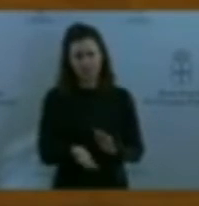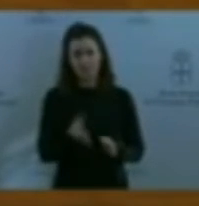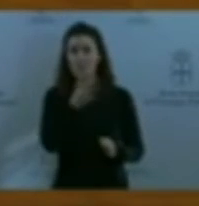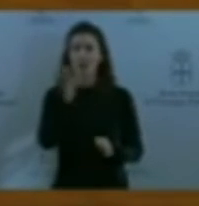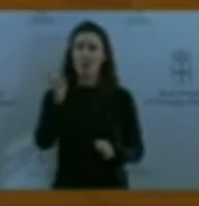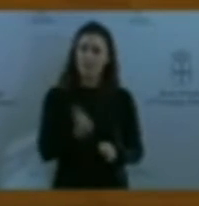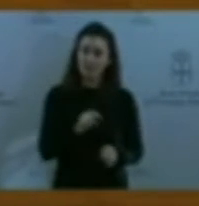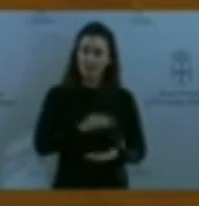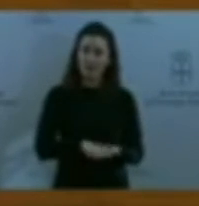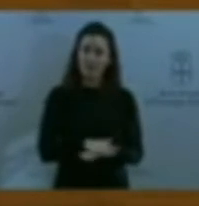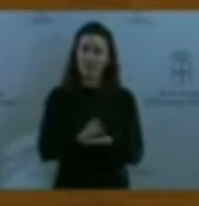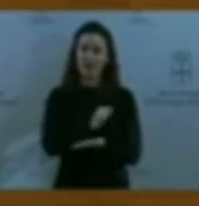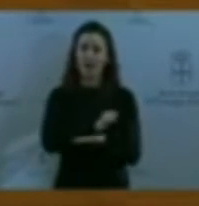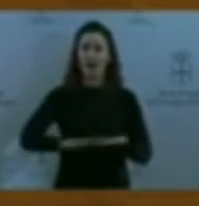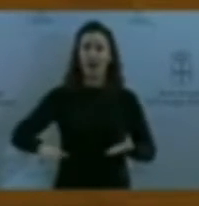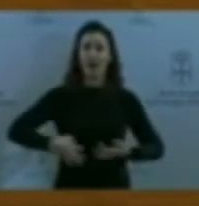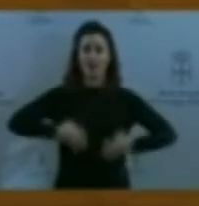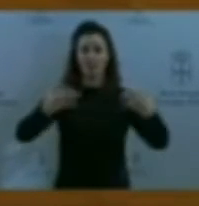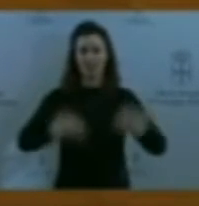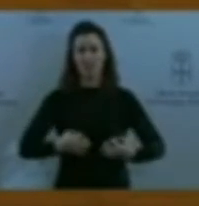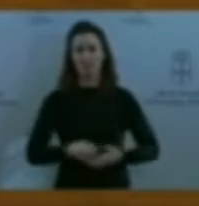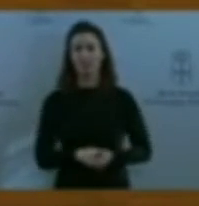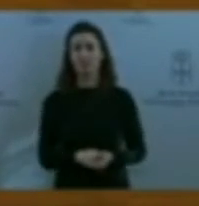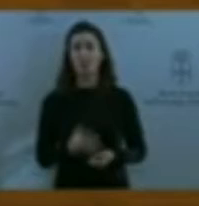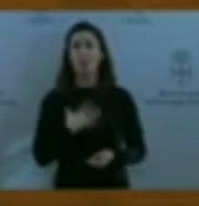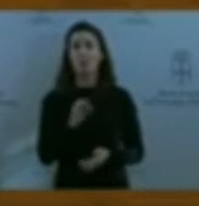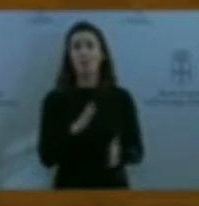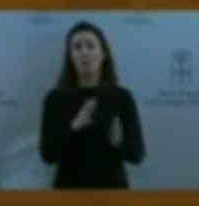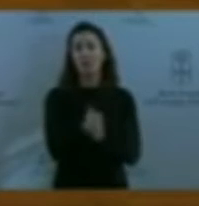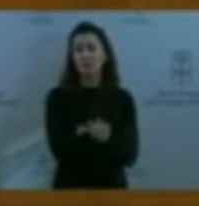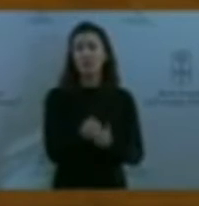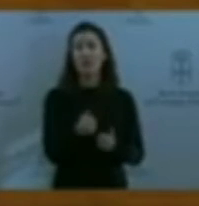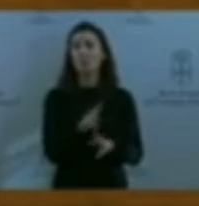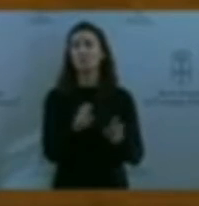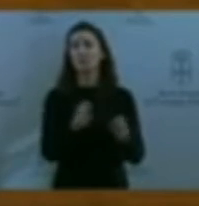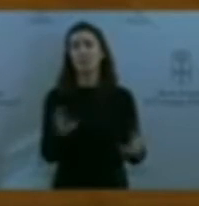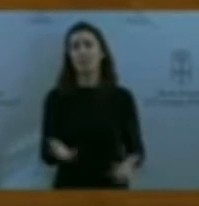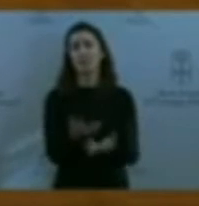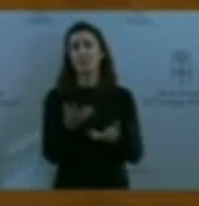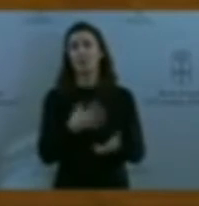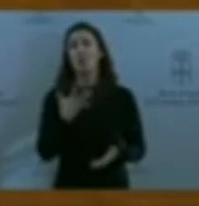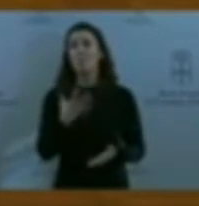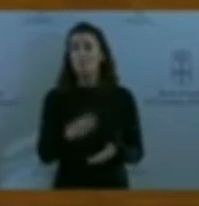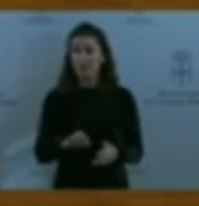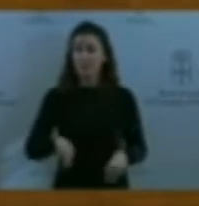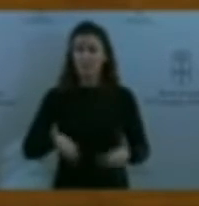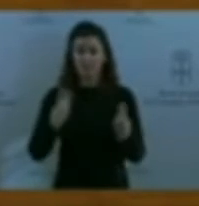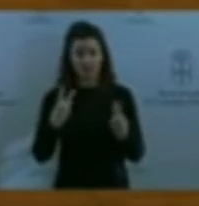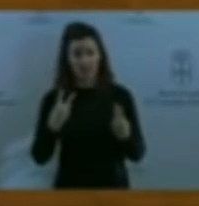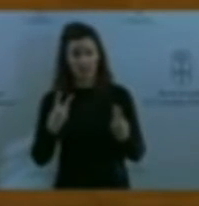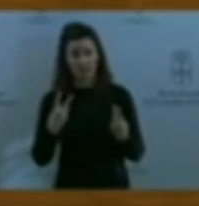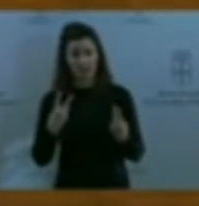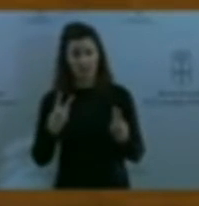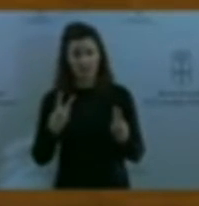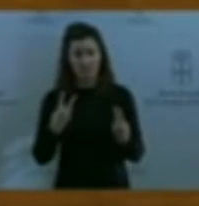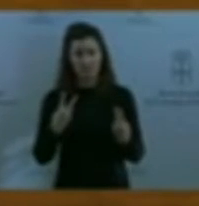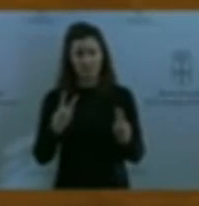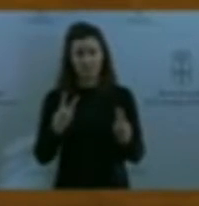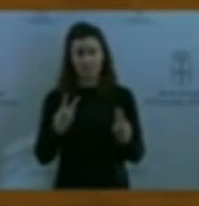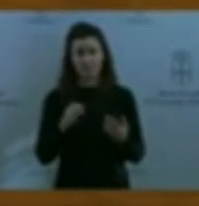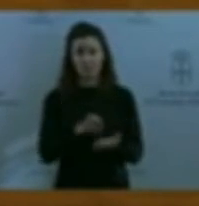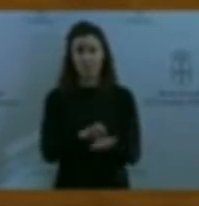le podría adelantar, por ejemplo, una simple cuestión. ¿Podemos permitirnos el lujo de prescindir de los servicios esenciales y de la calidad de